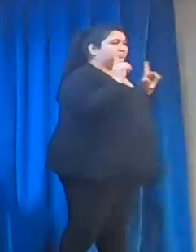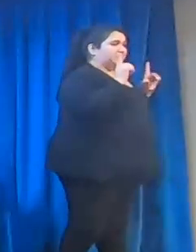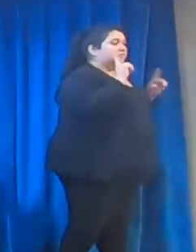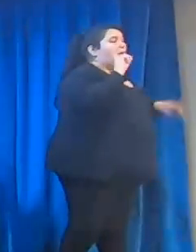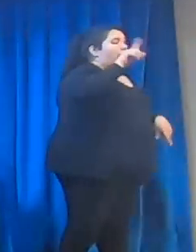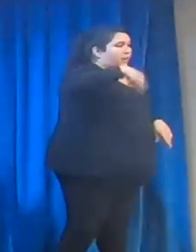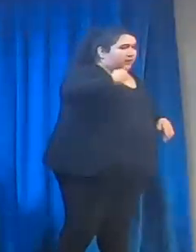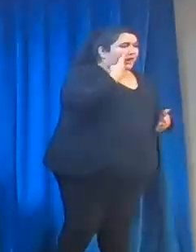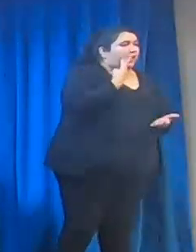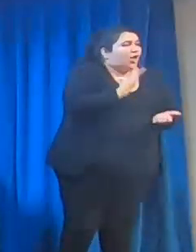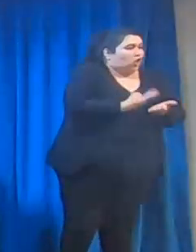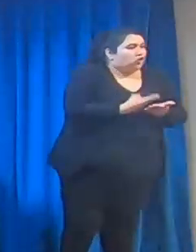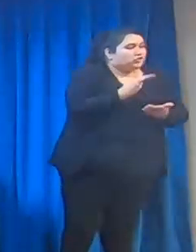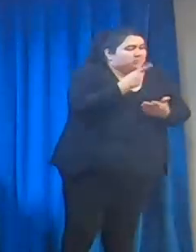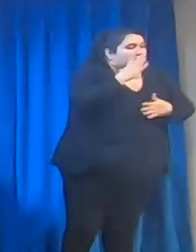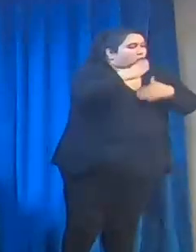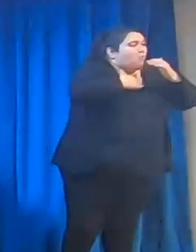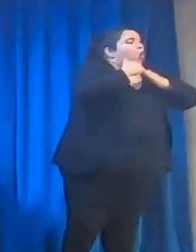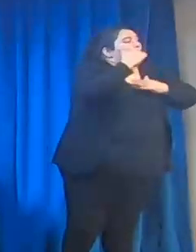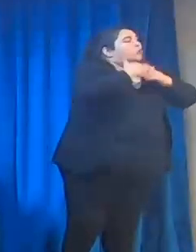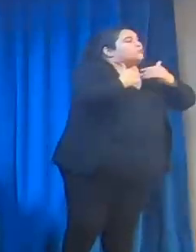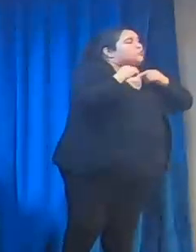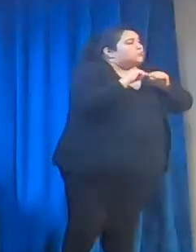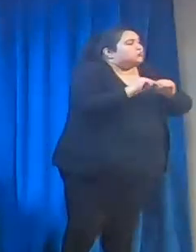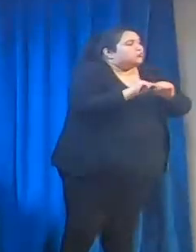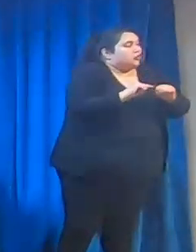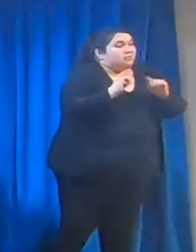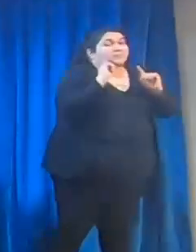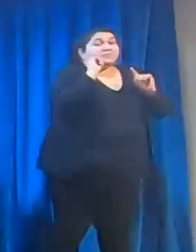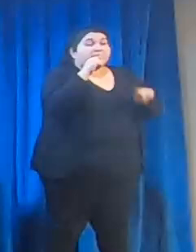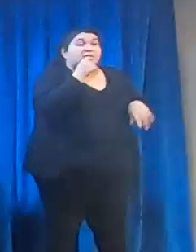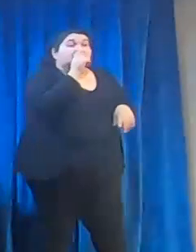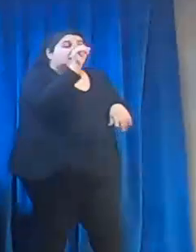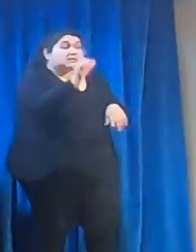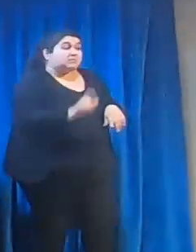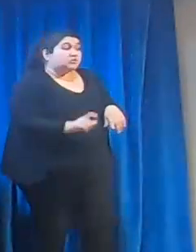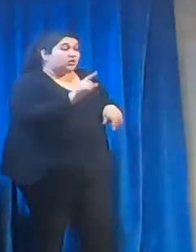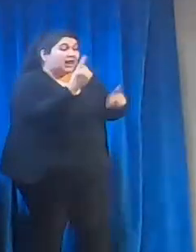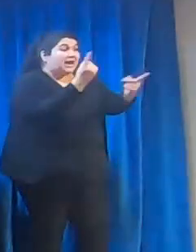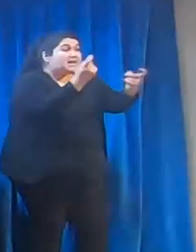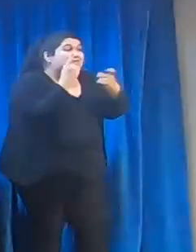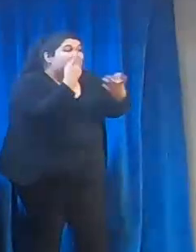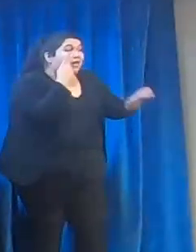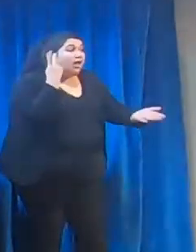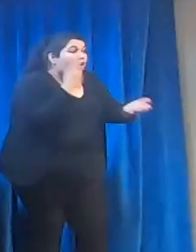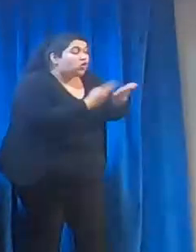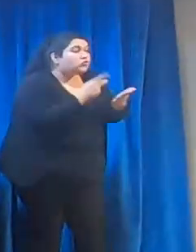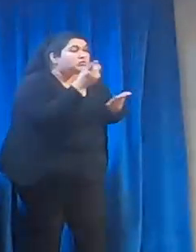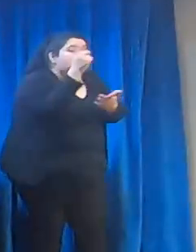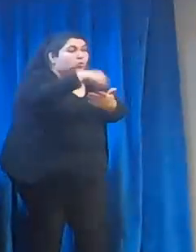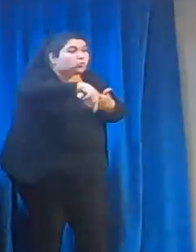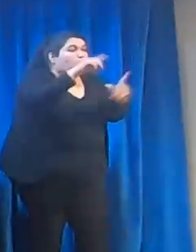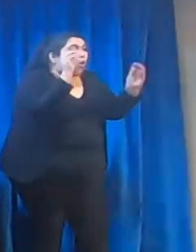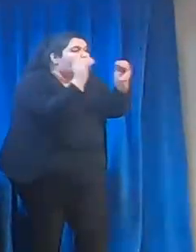el reconocimiento como constructor, me parece, de todo esto. Ese chico que necesita ser reconocido